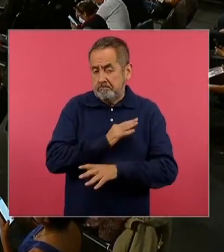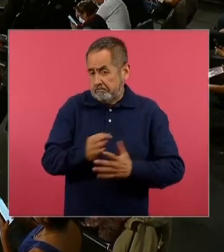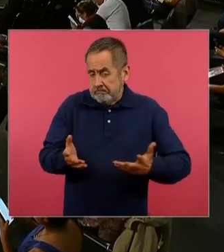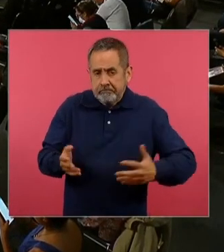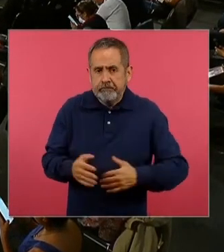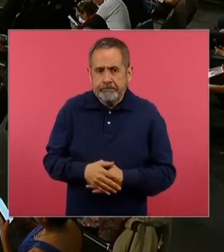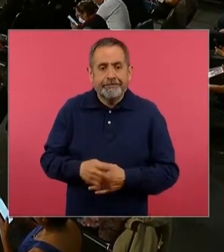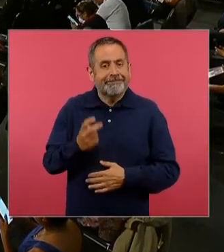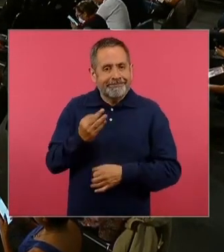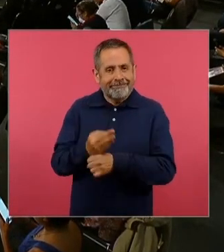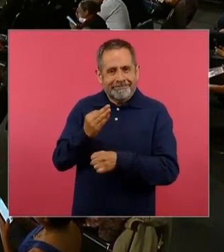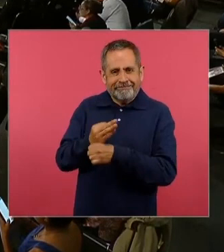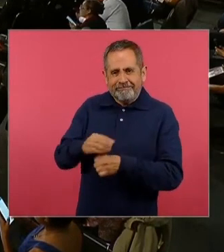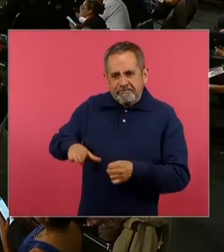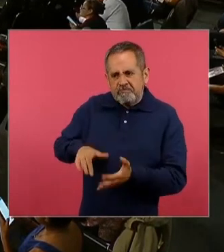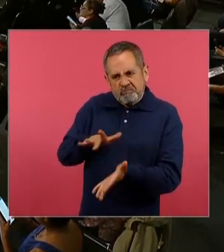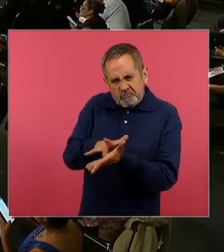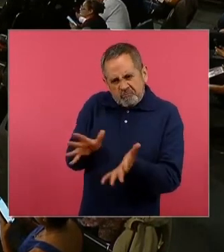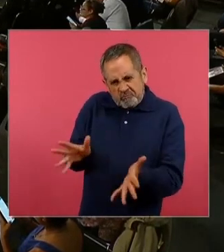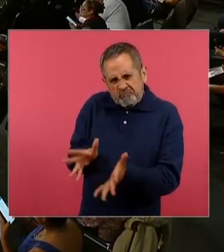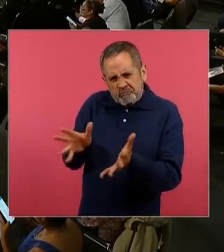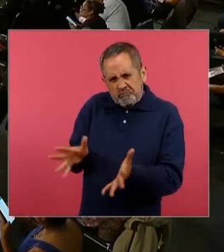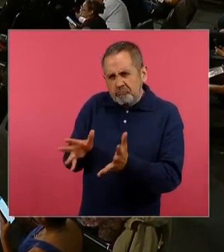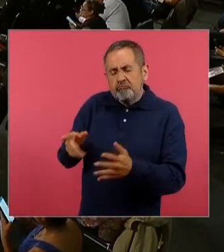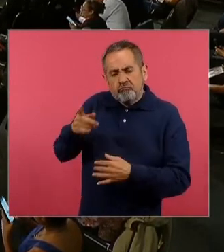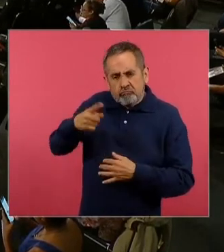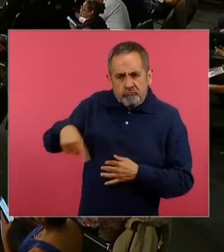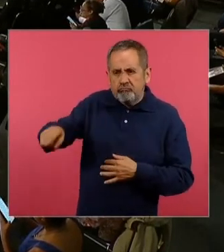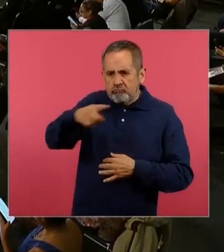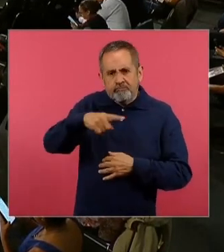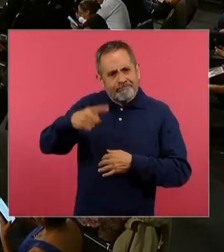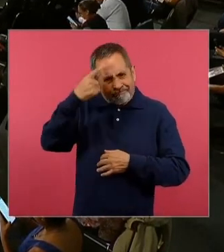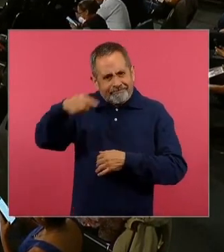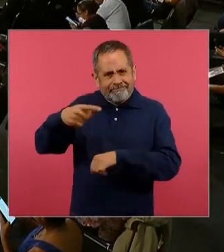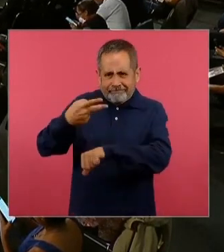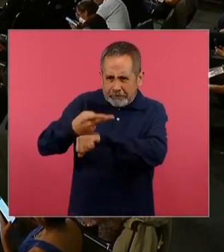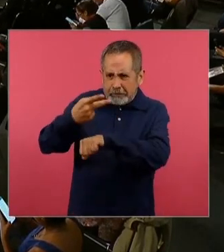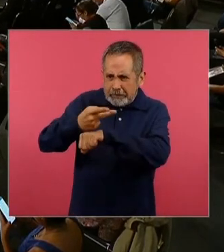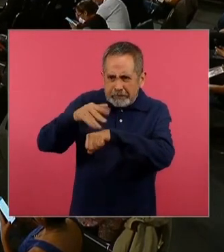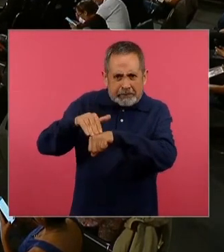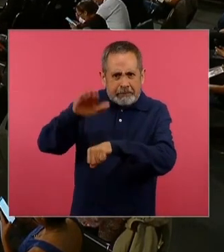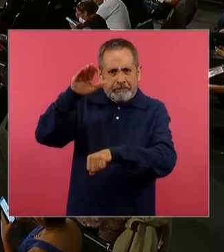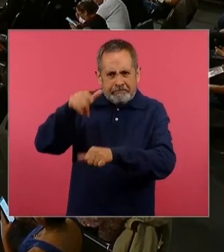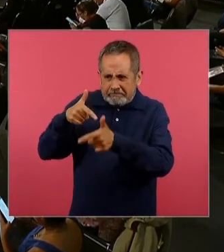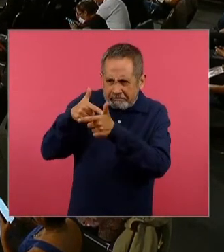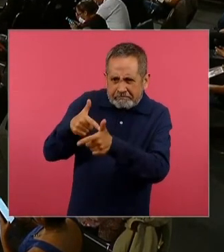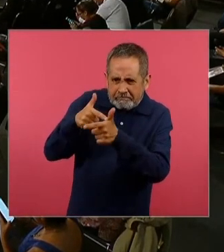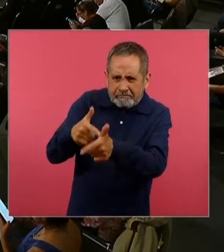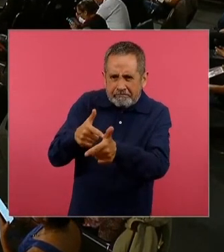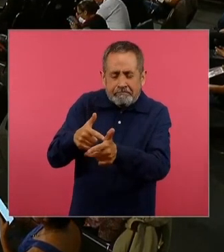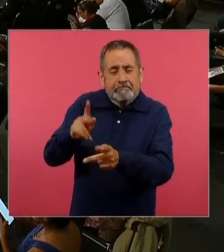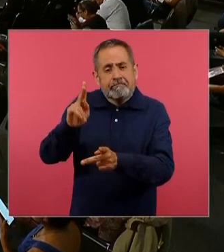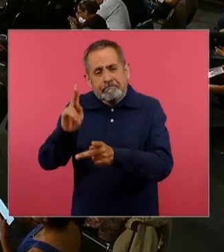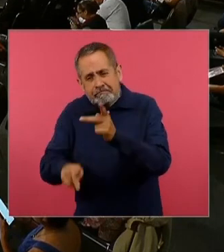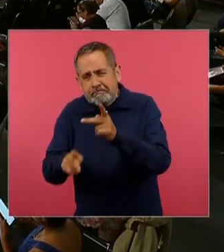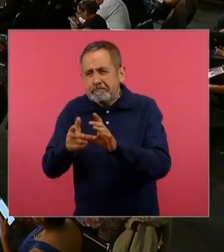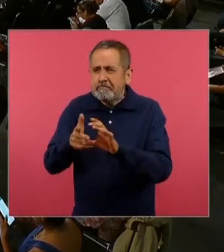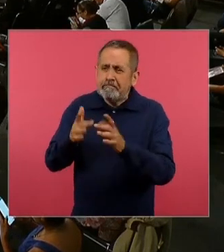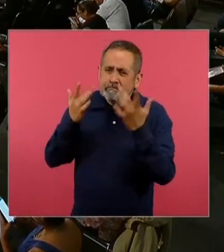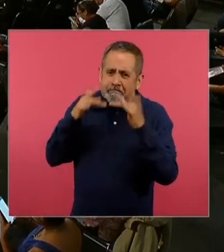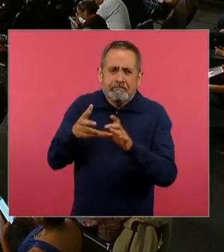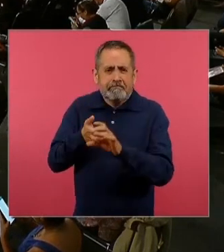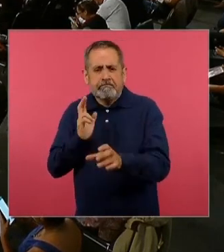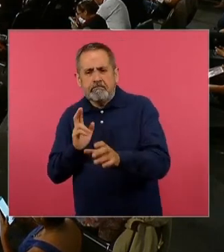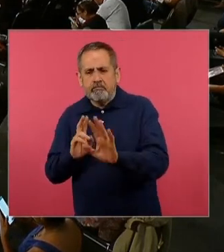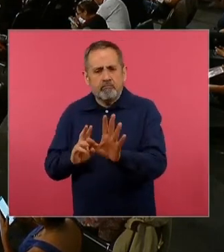gobierno impulsa la permanencia de los alumnos en el nivel medio superior. Era uno de los grandes problemas que tenemos y por